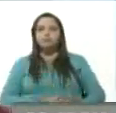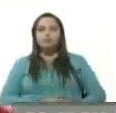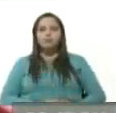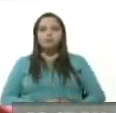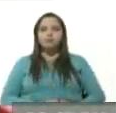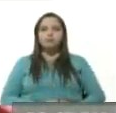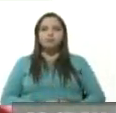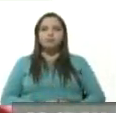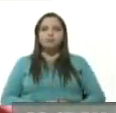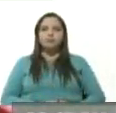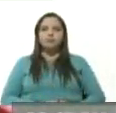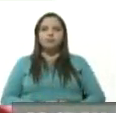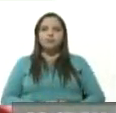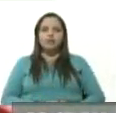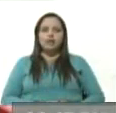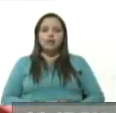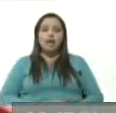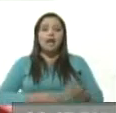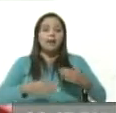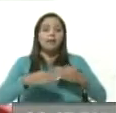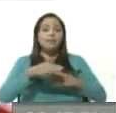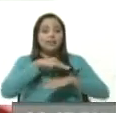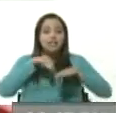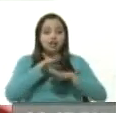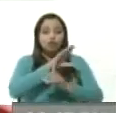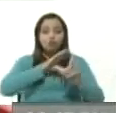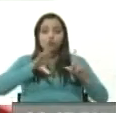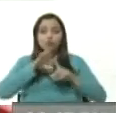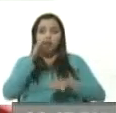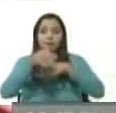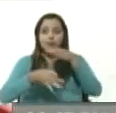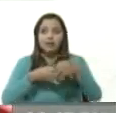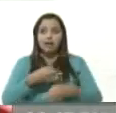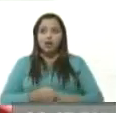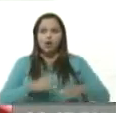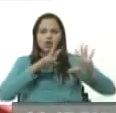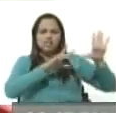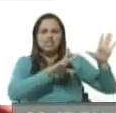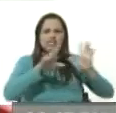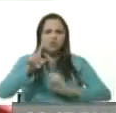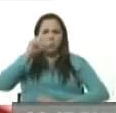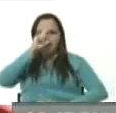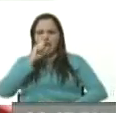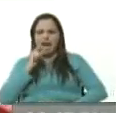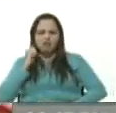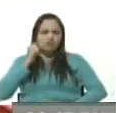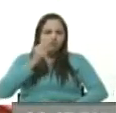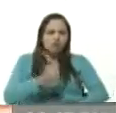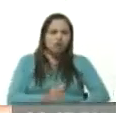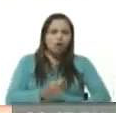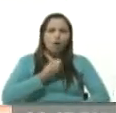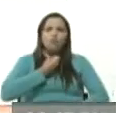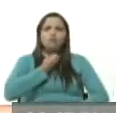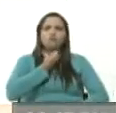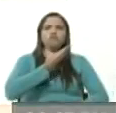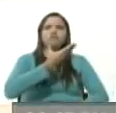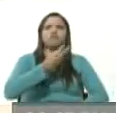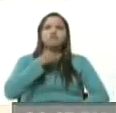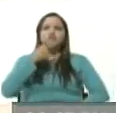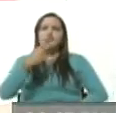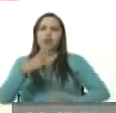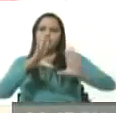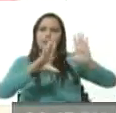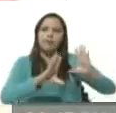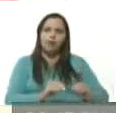Poder Popular para la Cultura, Ernesto Villegas, quien dice lo siguiente: a 81 años, su recia voz se apagó hoy en Por la Mar,